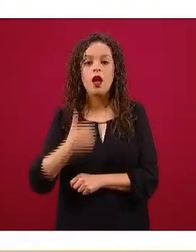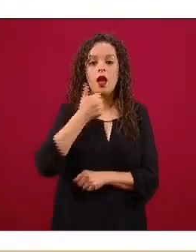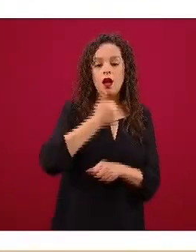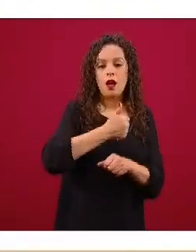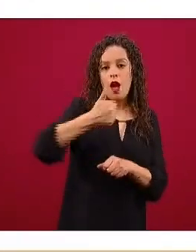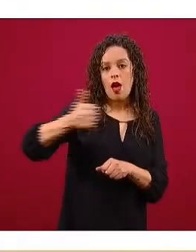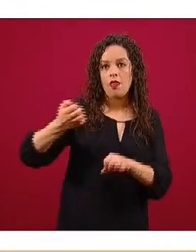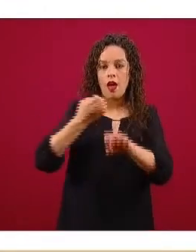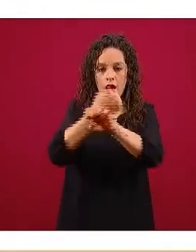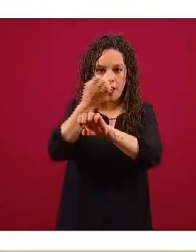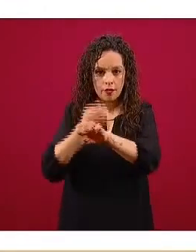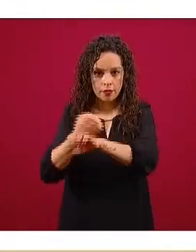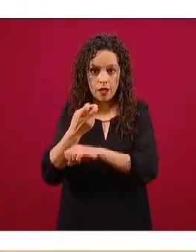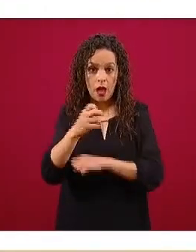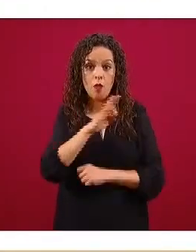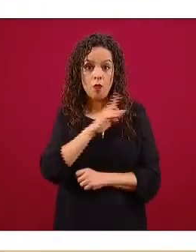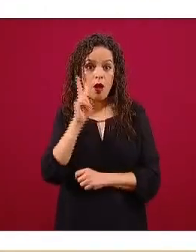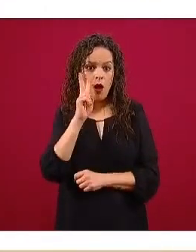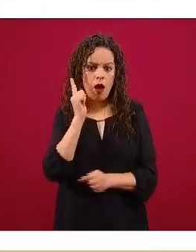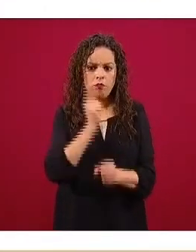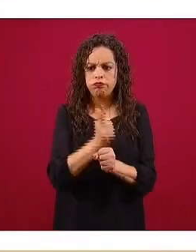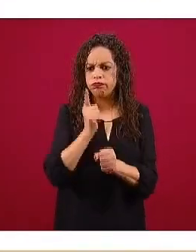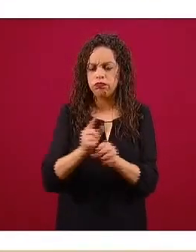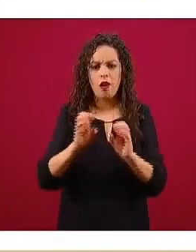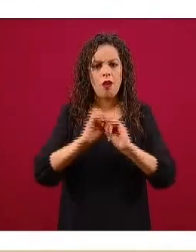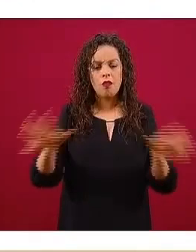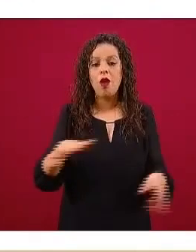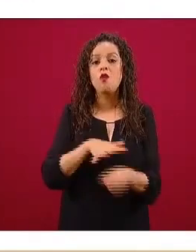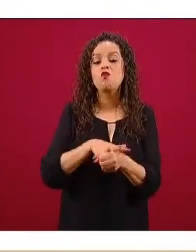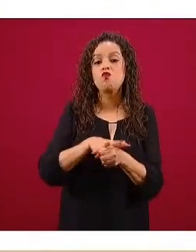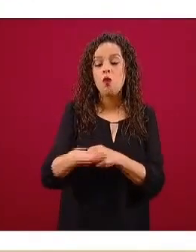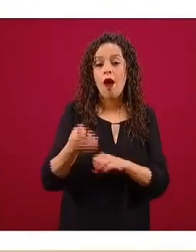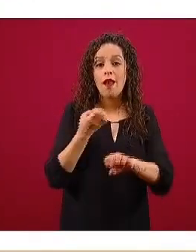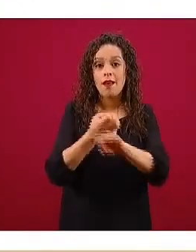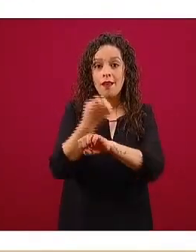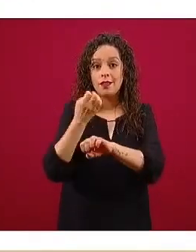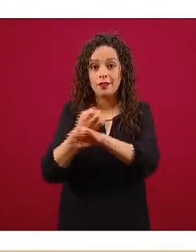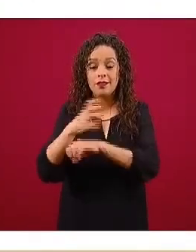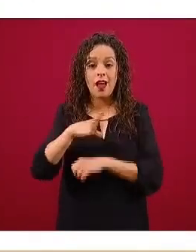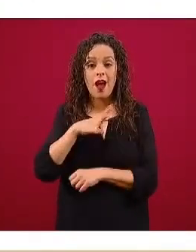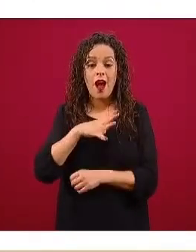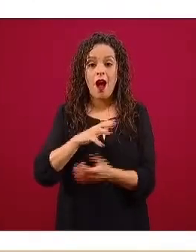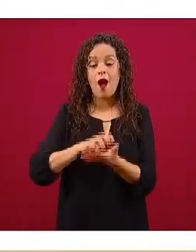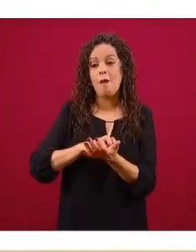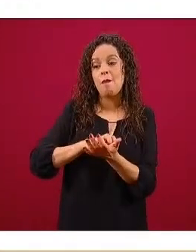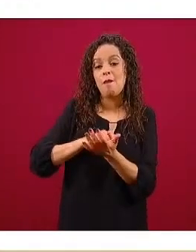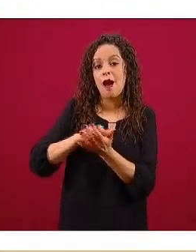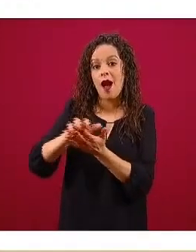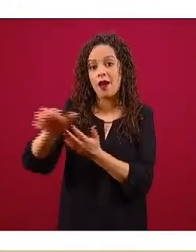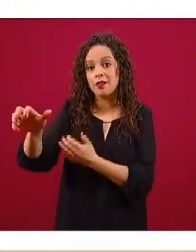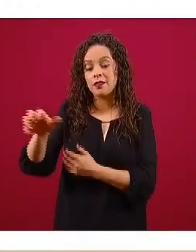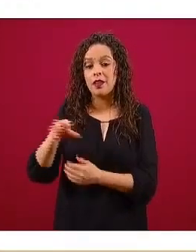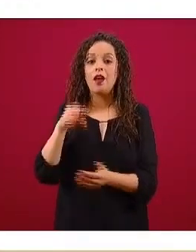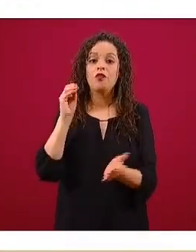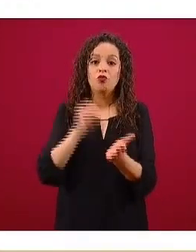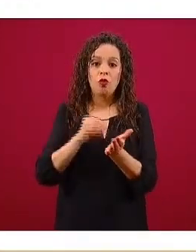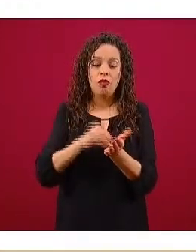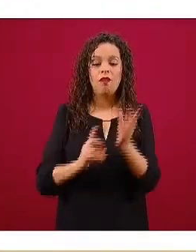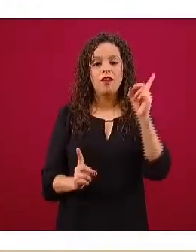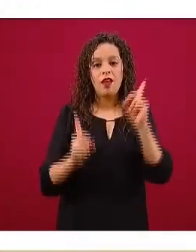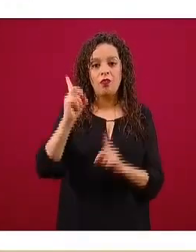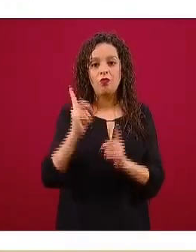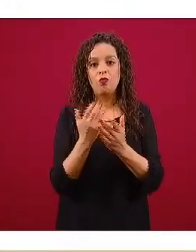vamos a poder identificar cuáles son las entidades federativas que entonces concentran la mayor carga de casos que aún son